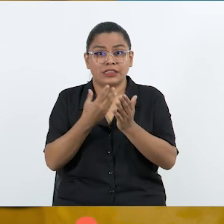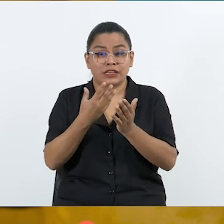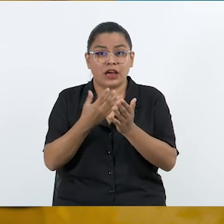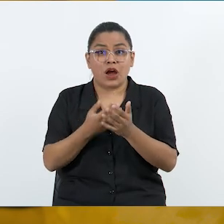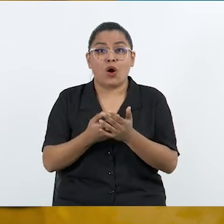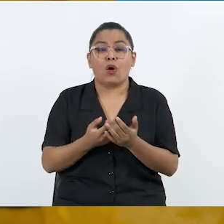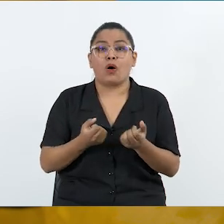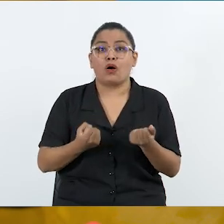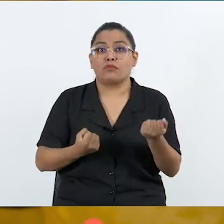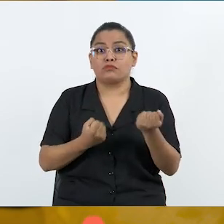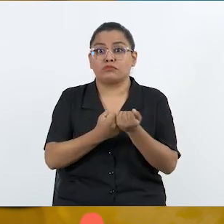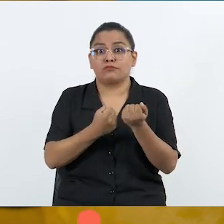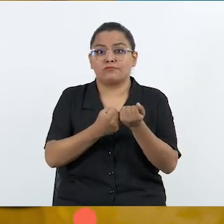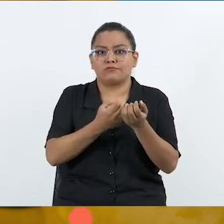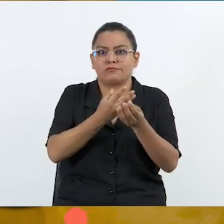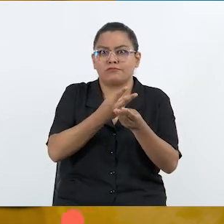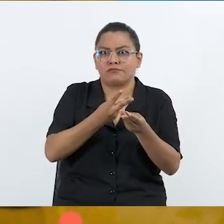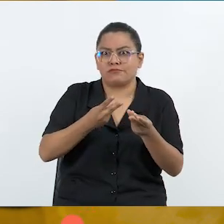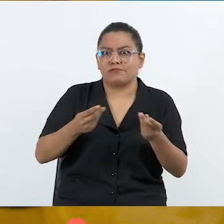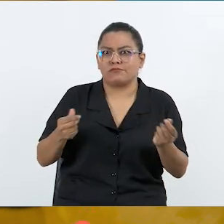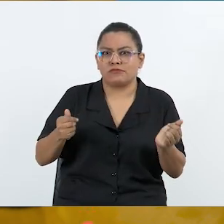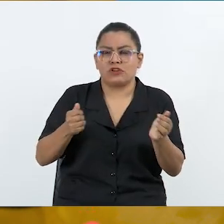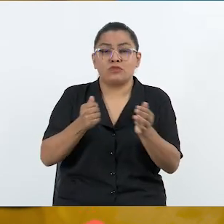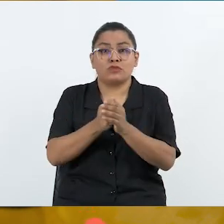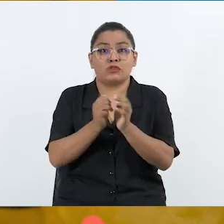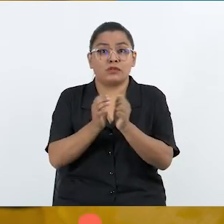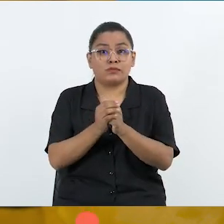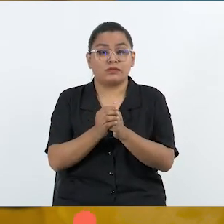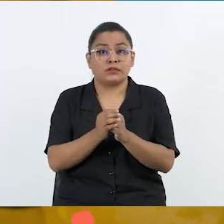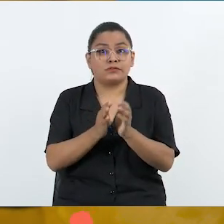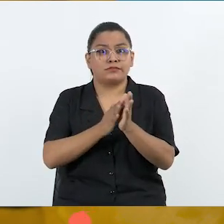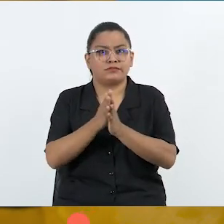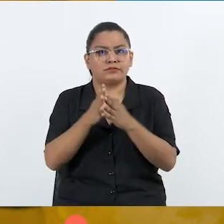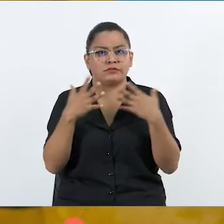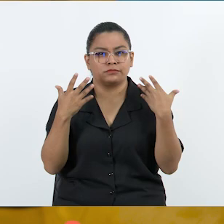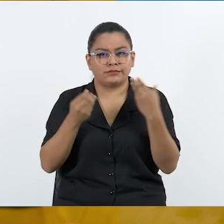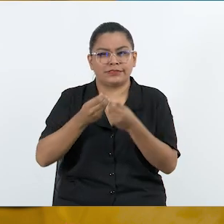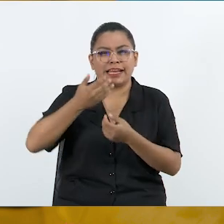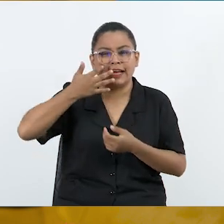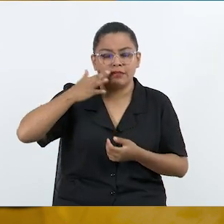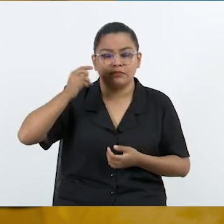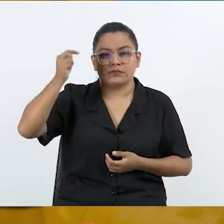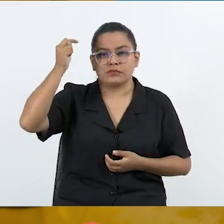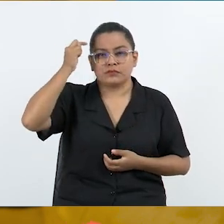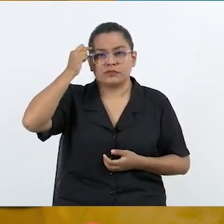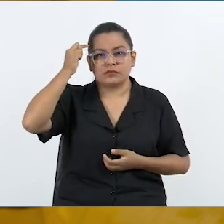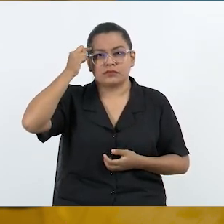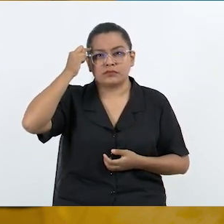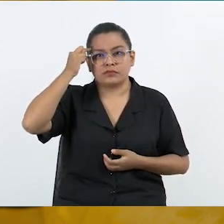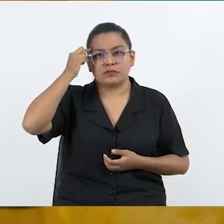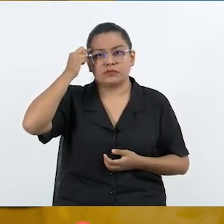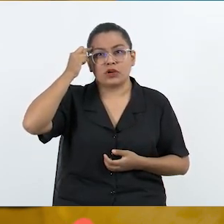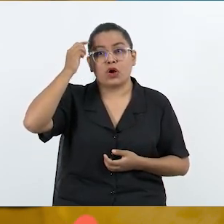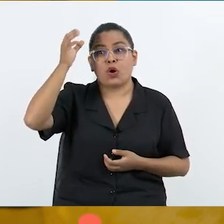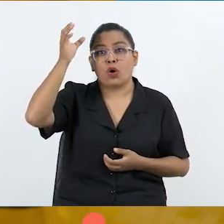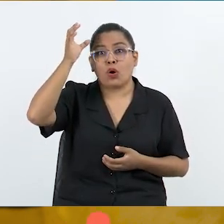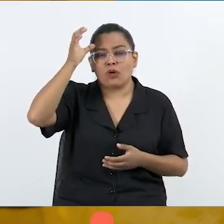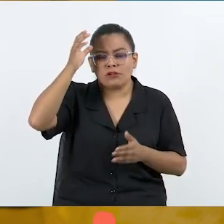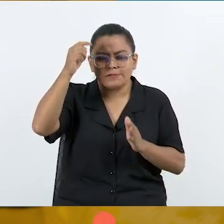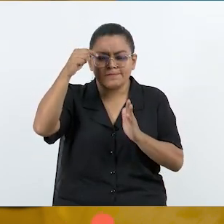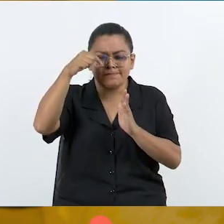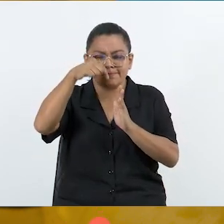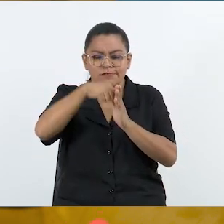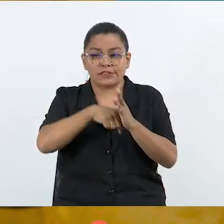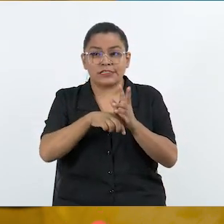aportando soluciones a problemáticas de interés social. Les pongo un ejemplo. Imaginen que conocen en profundidad